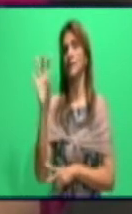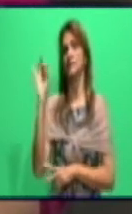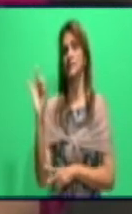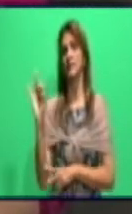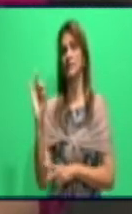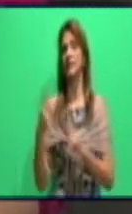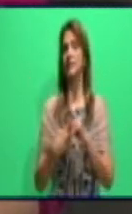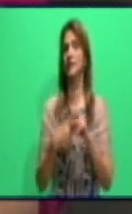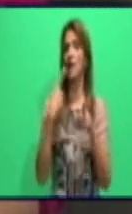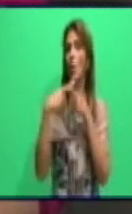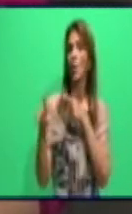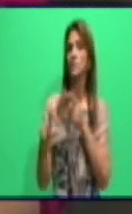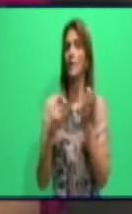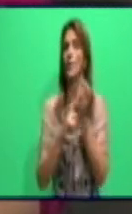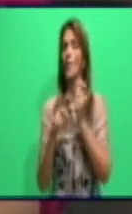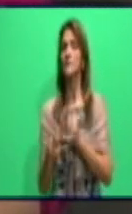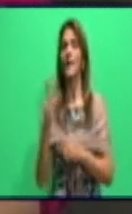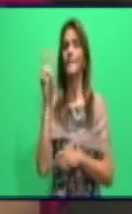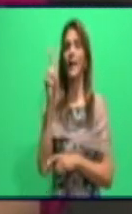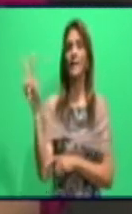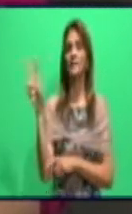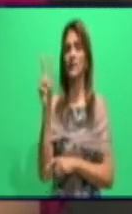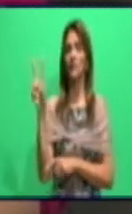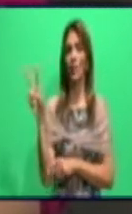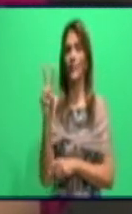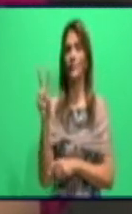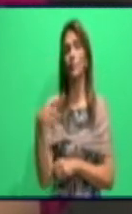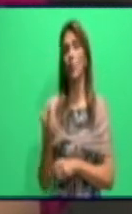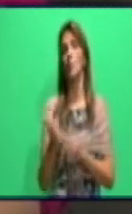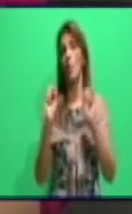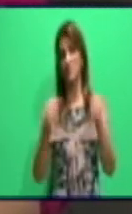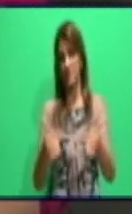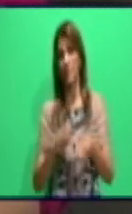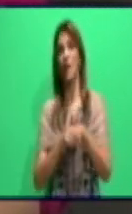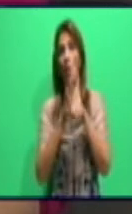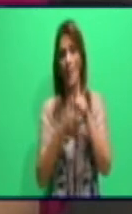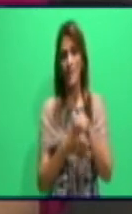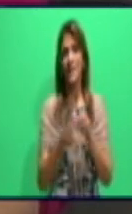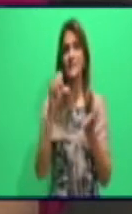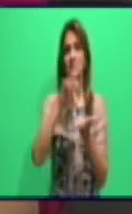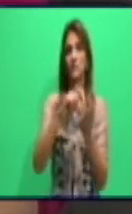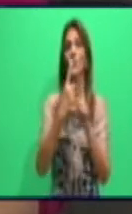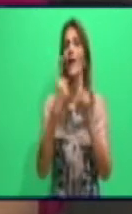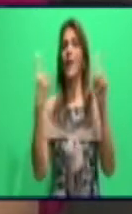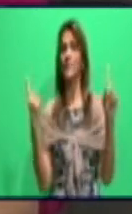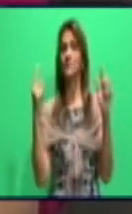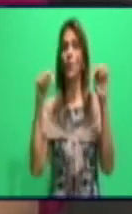de la provincia 22. Por concepto de sospechoso, en nuestros centros de aislamiento permanecen hoy